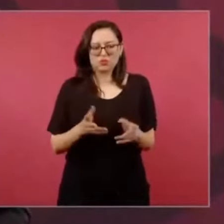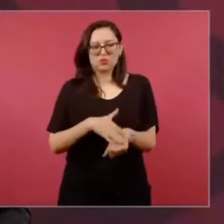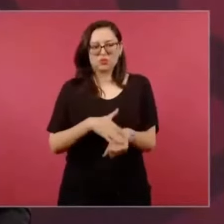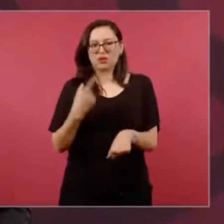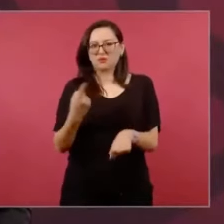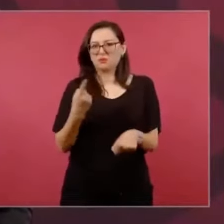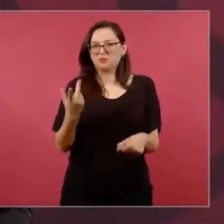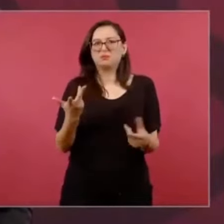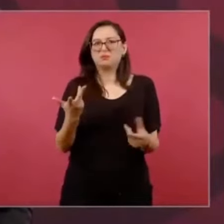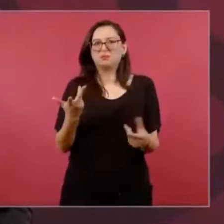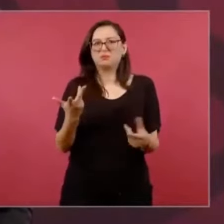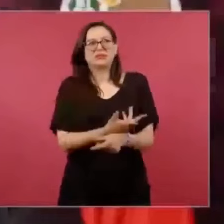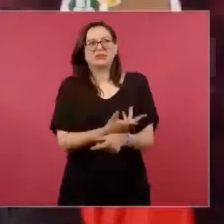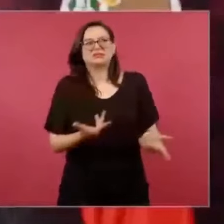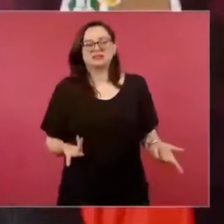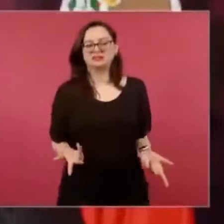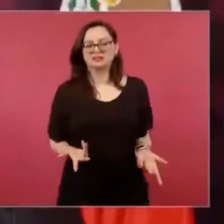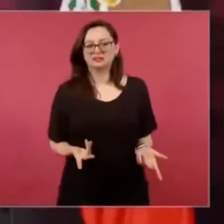se